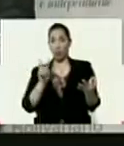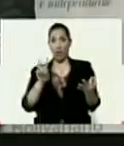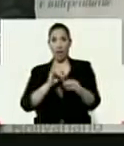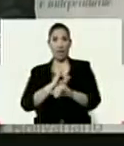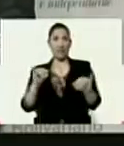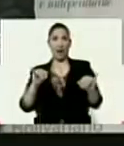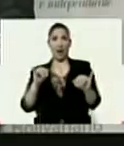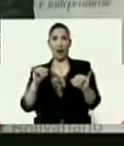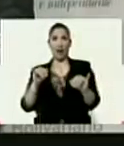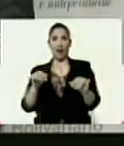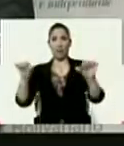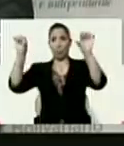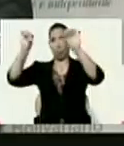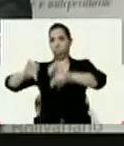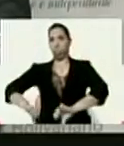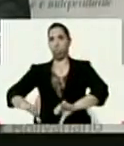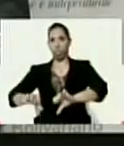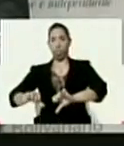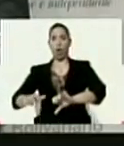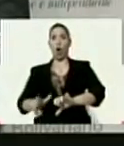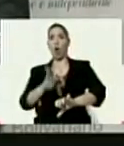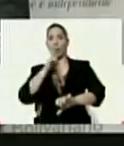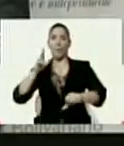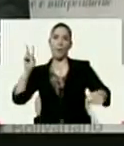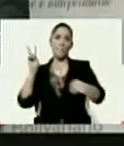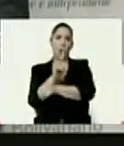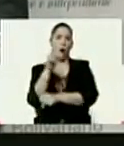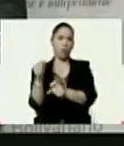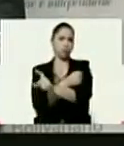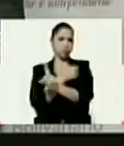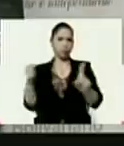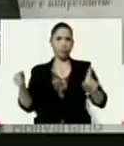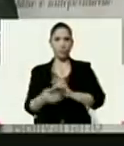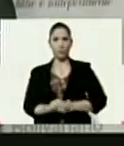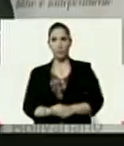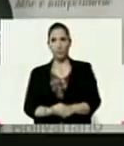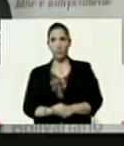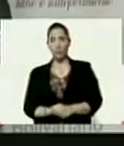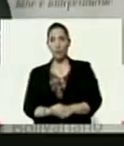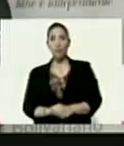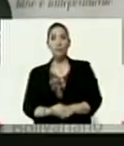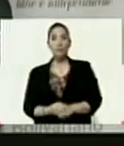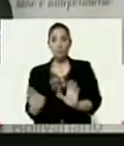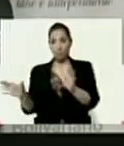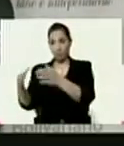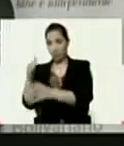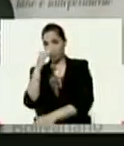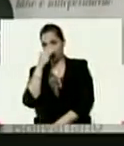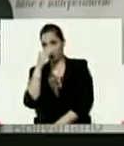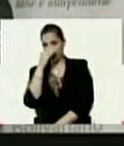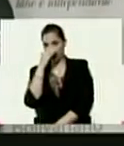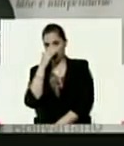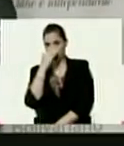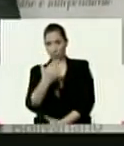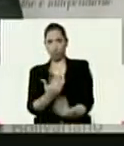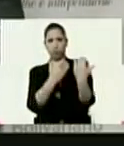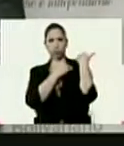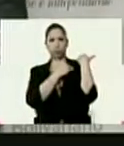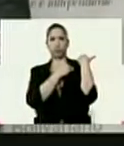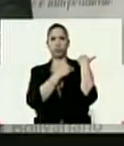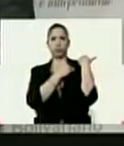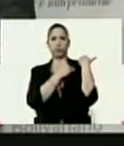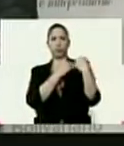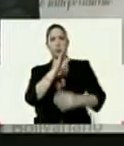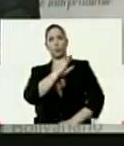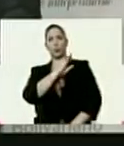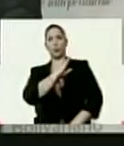este momento en una situación de extrema violencia. Si sus planes hubieran tenido éxito, la banda paramilitar Los Rastrojos sería dueña de la frontera occidental